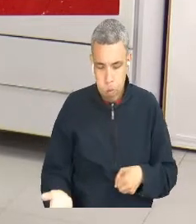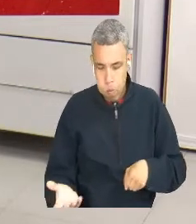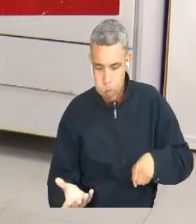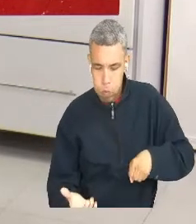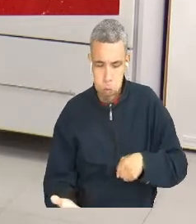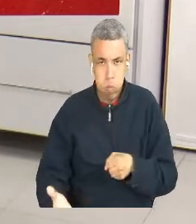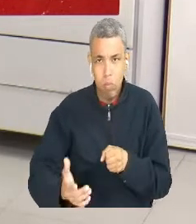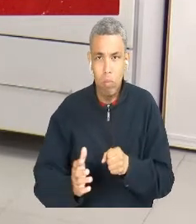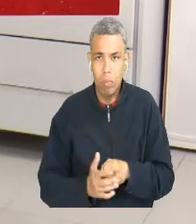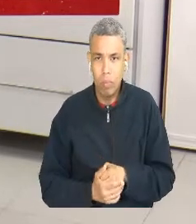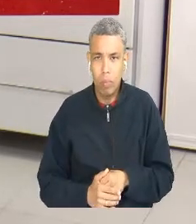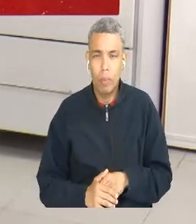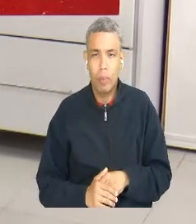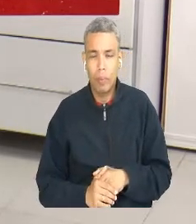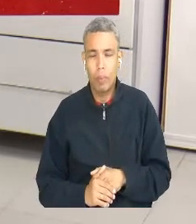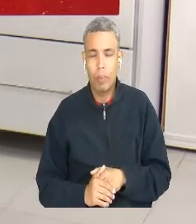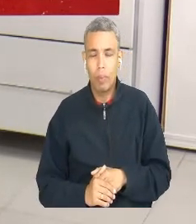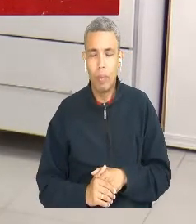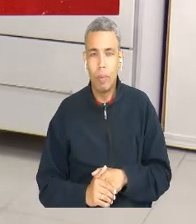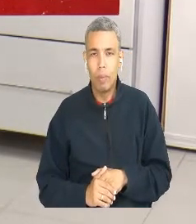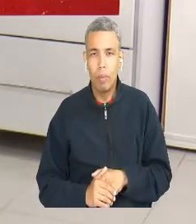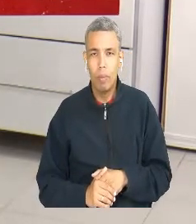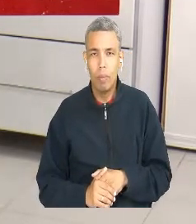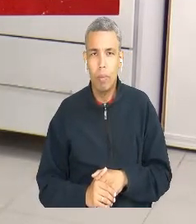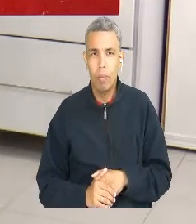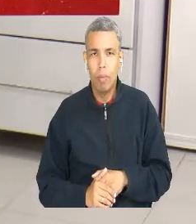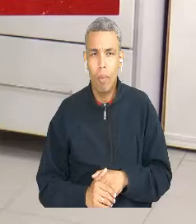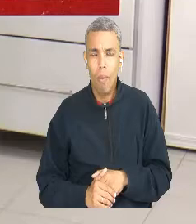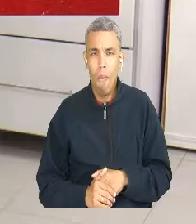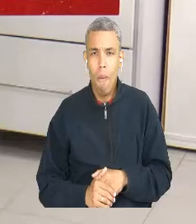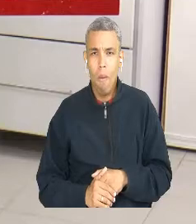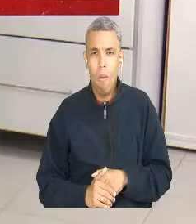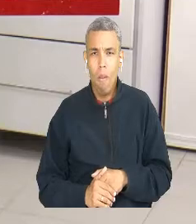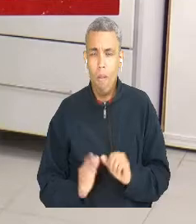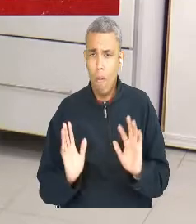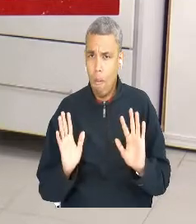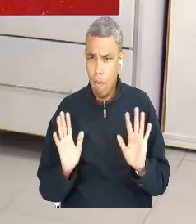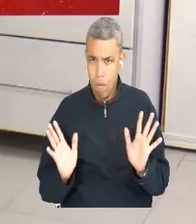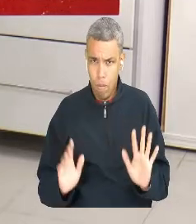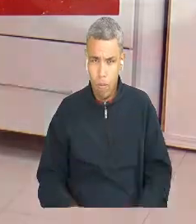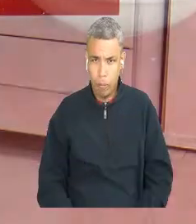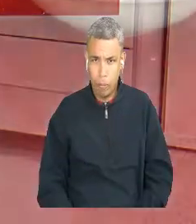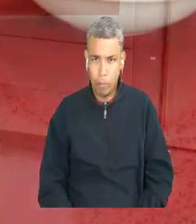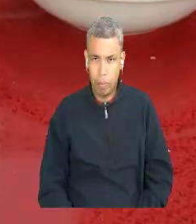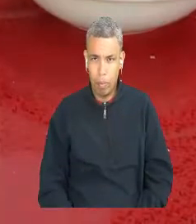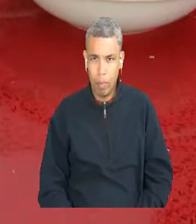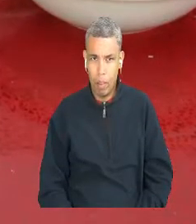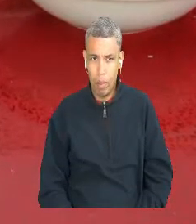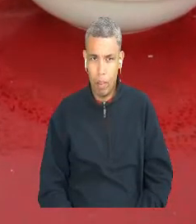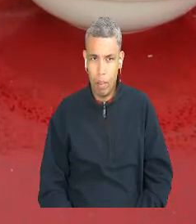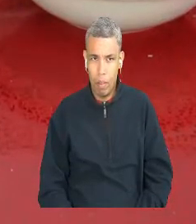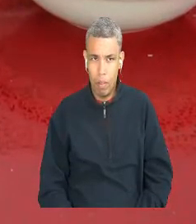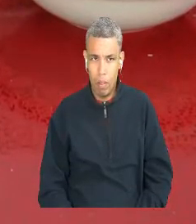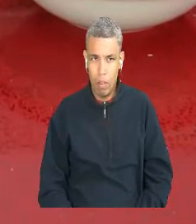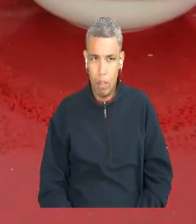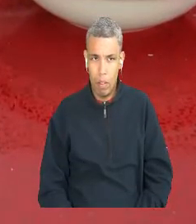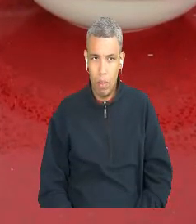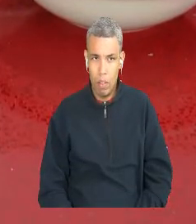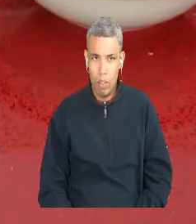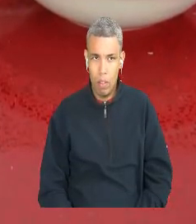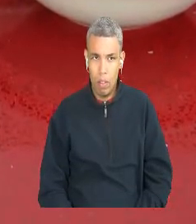En este caso yo no lo hice, la sartén teflonada y ya. No se me presta. Se hacen